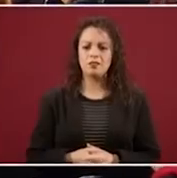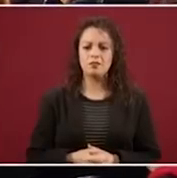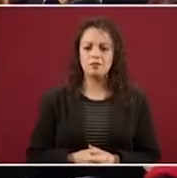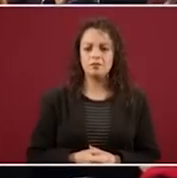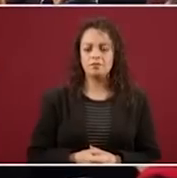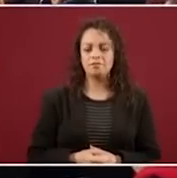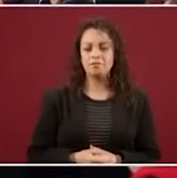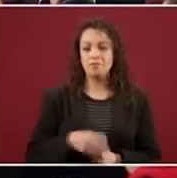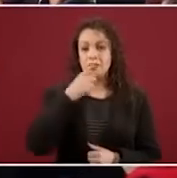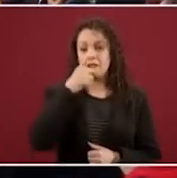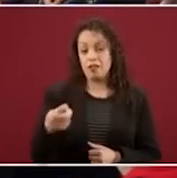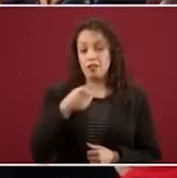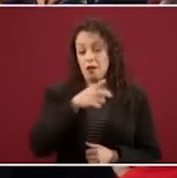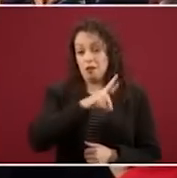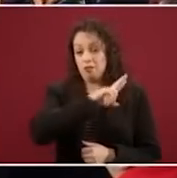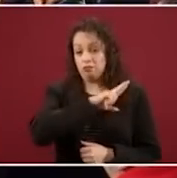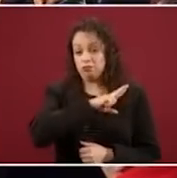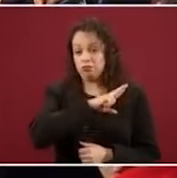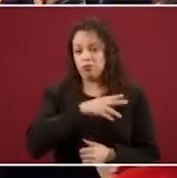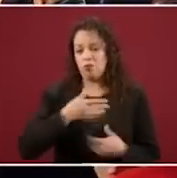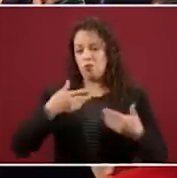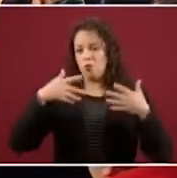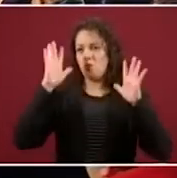privatización era la panacea.